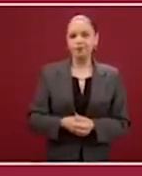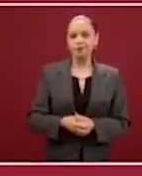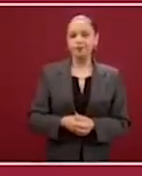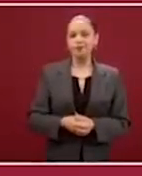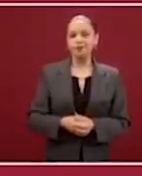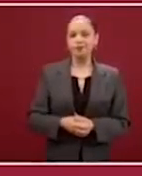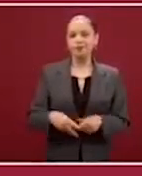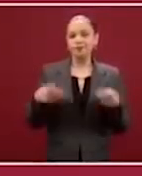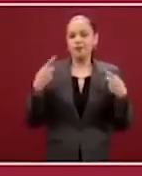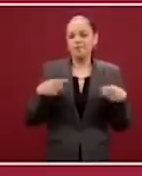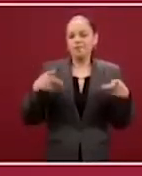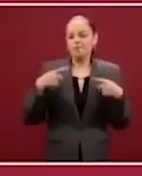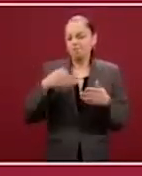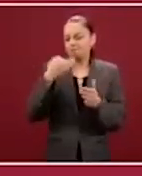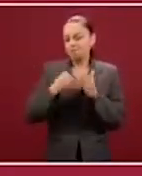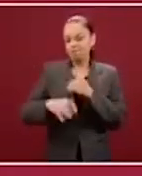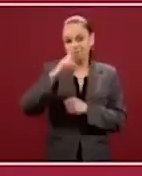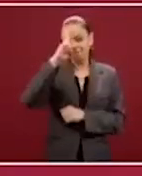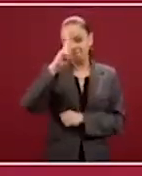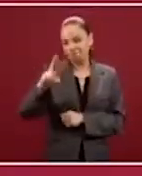la falta de respeto al pueblo,